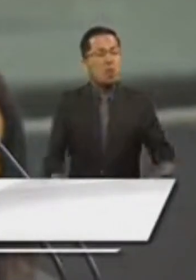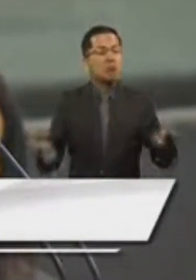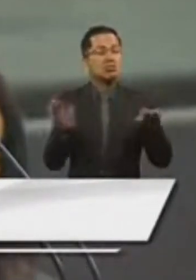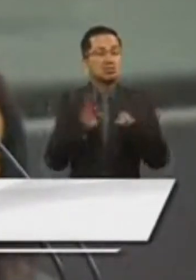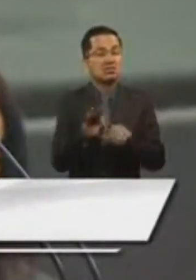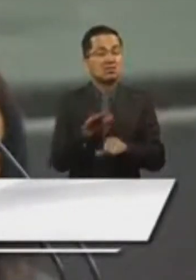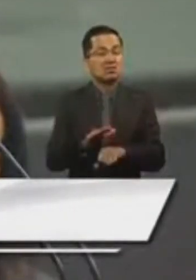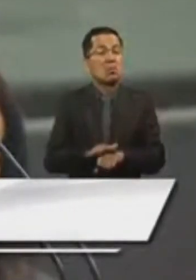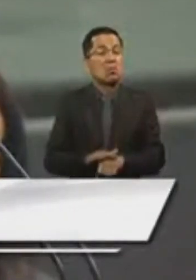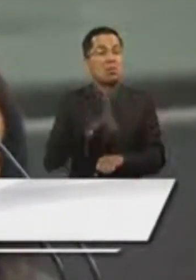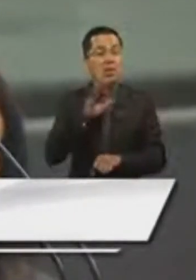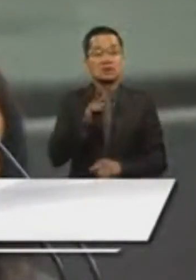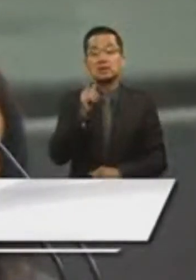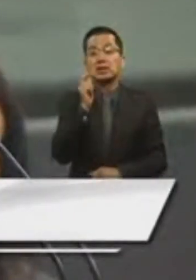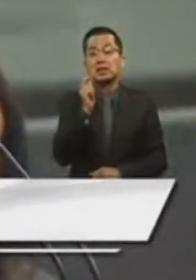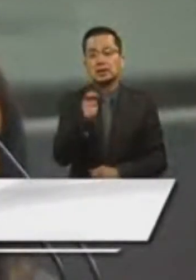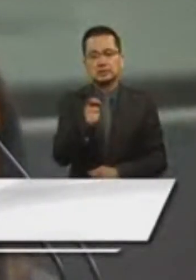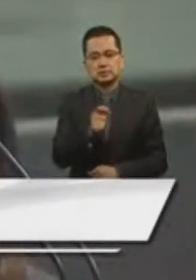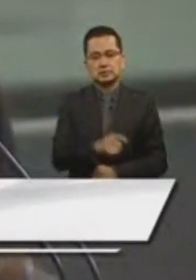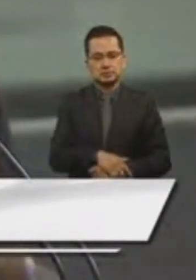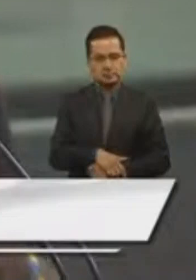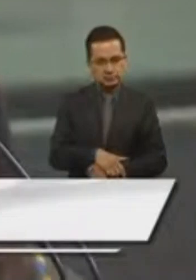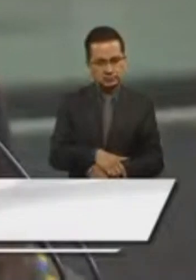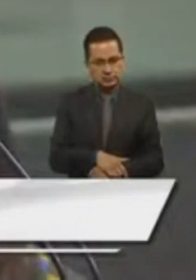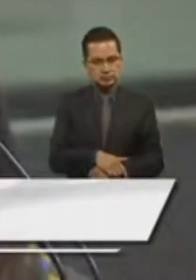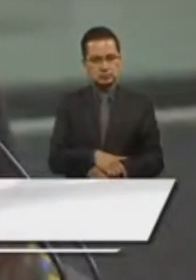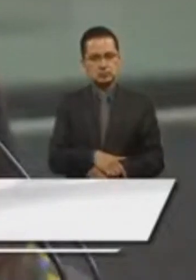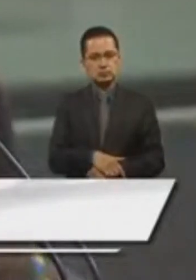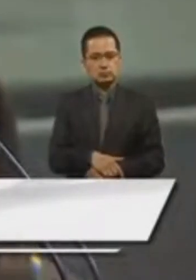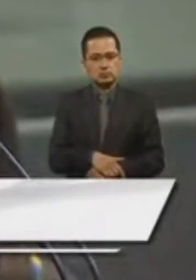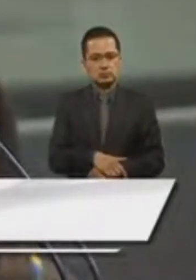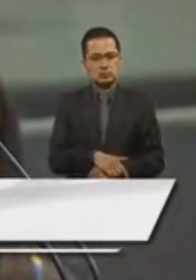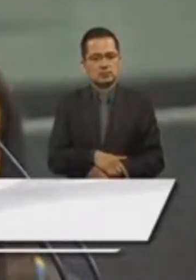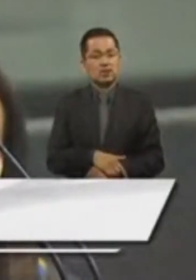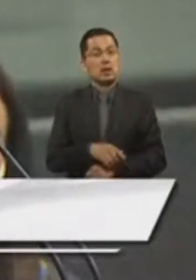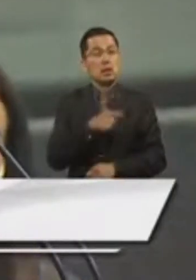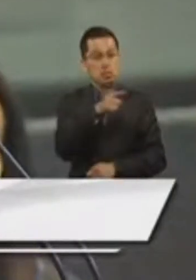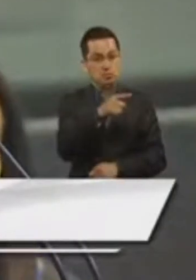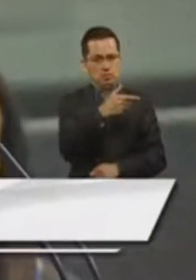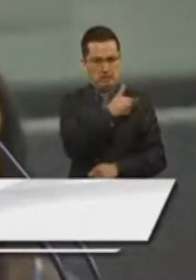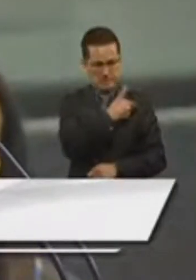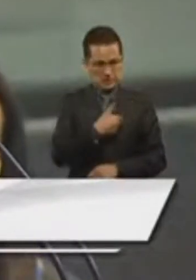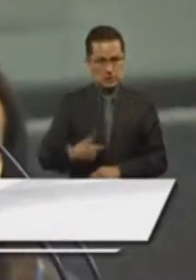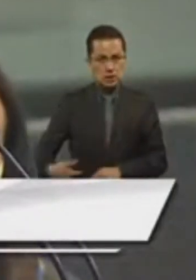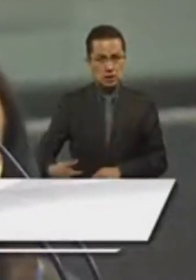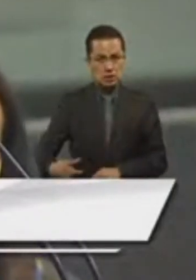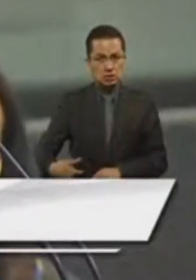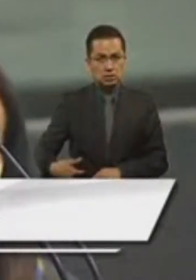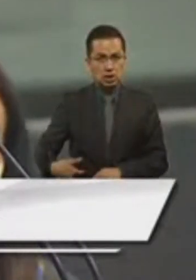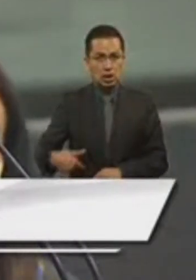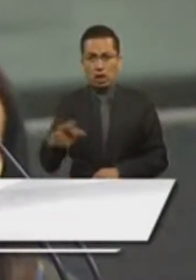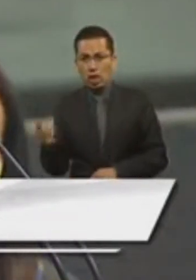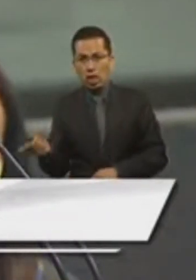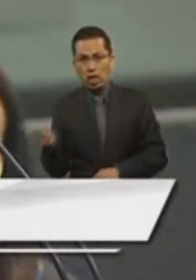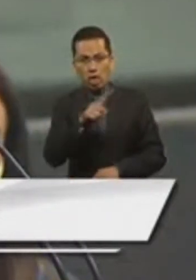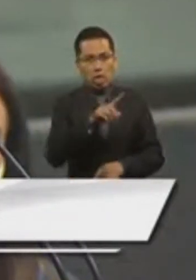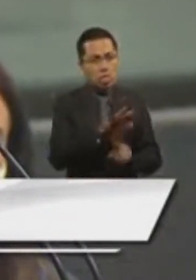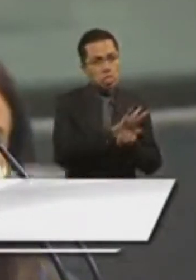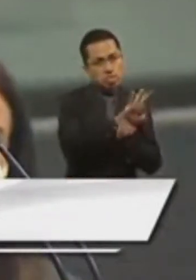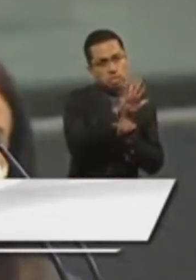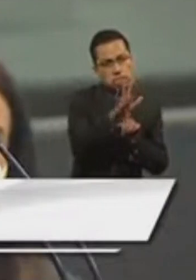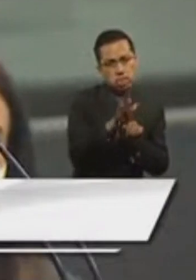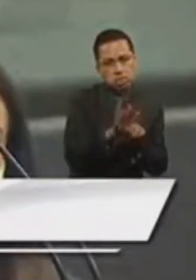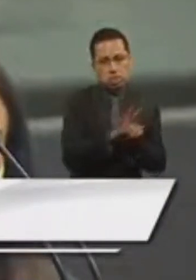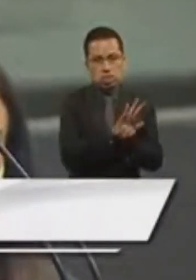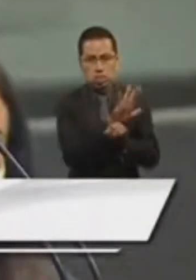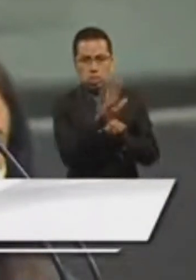no convertirse en rehén de la lisonja, del cinismo, de